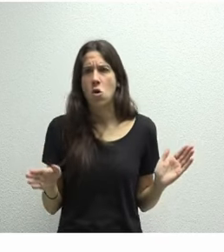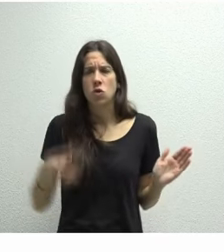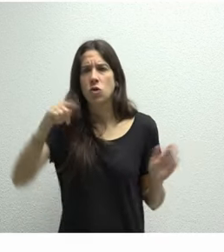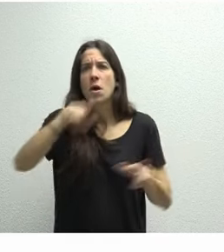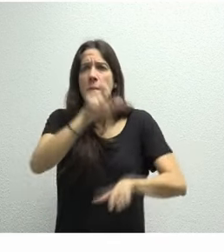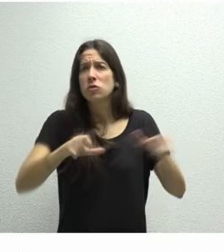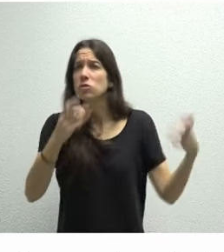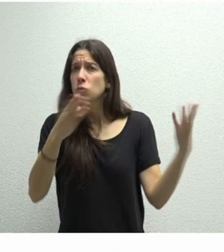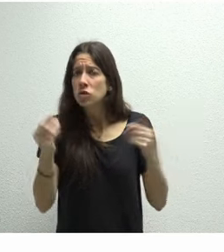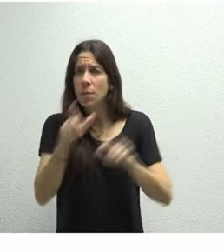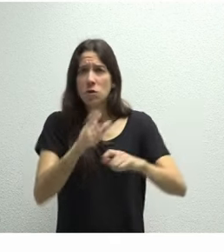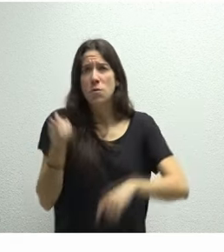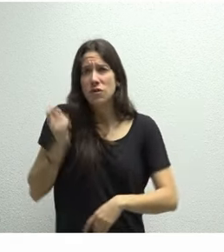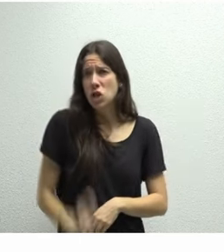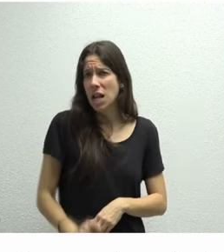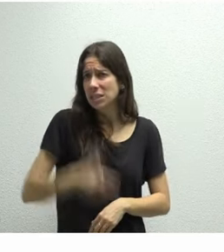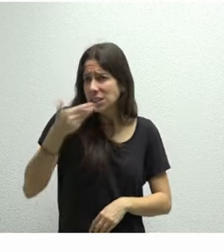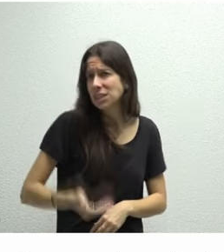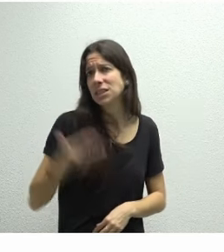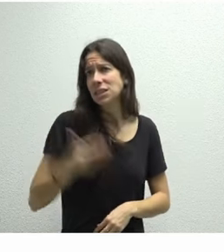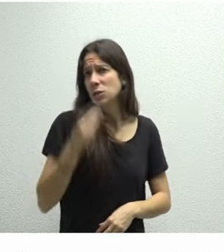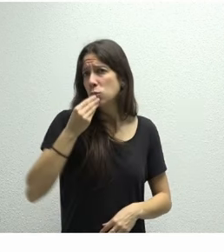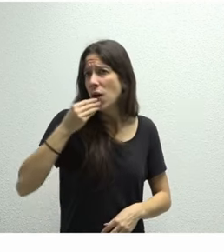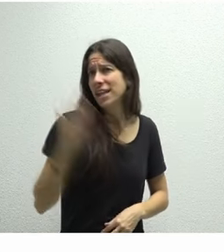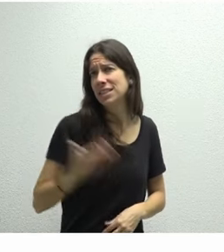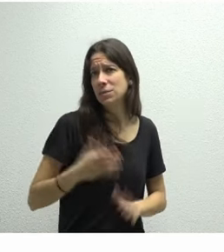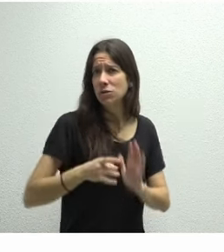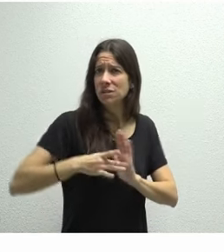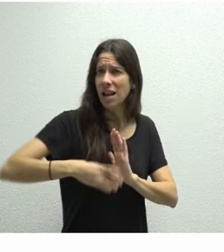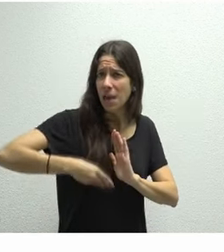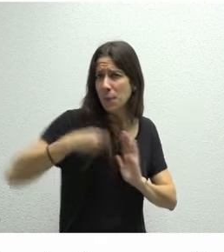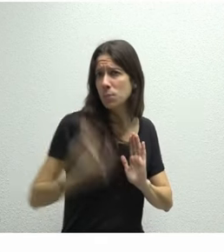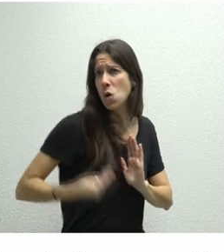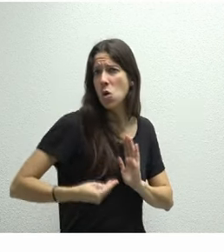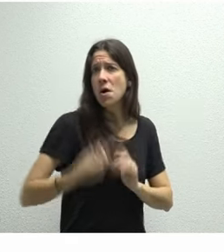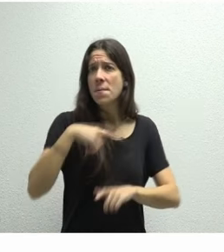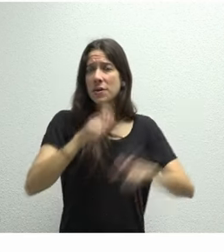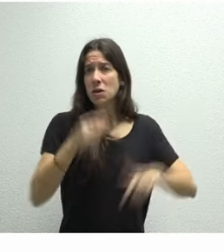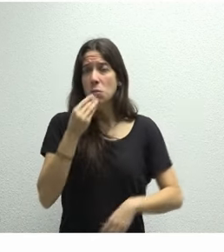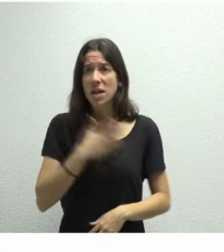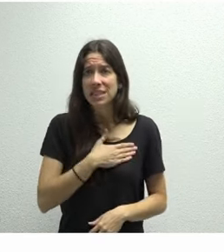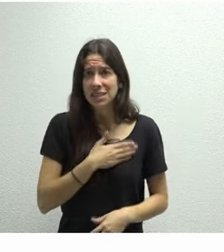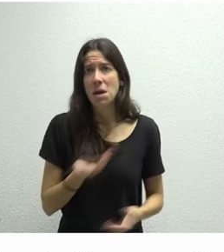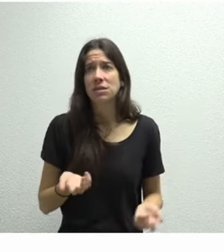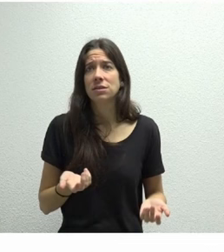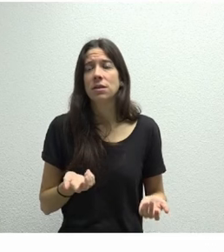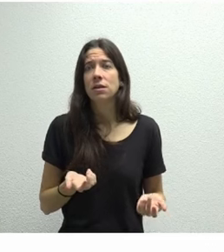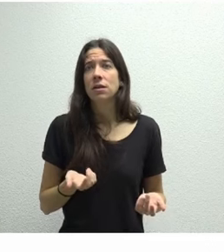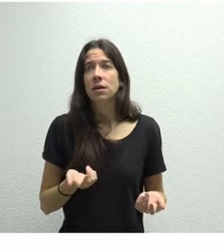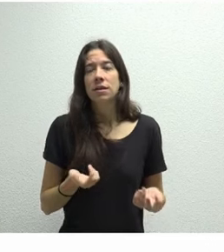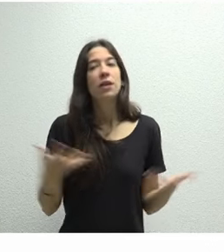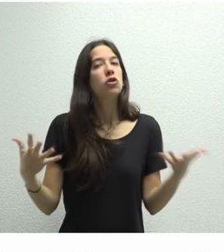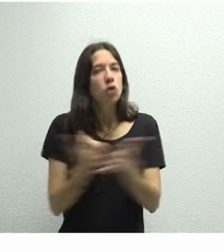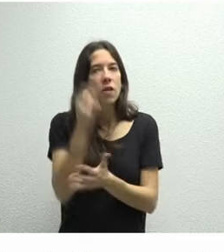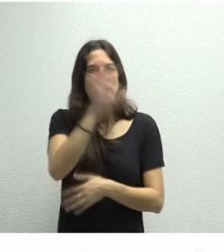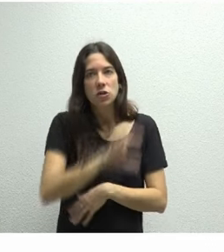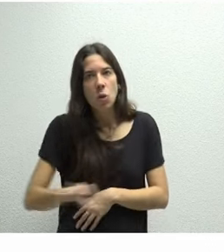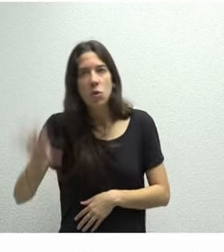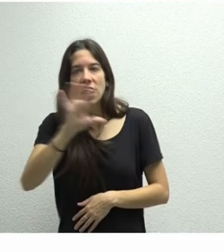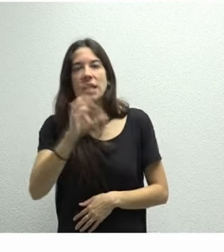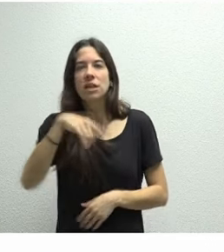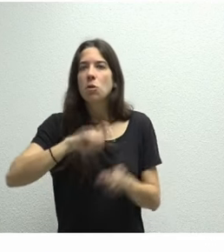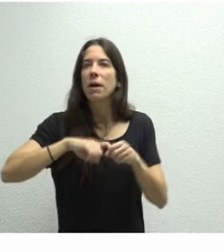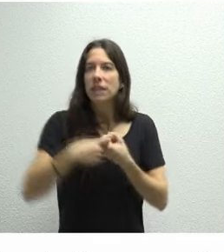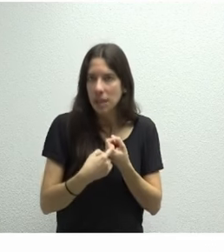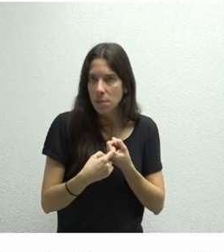grandes profesionales muy buenas personas eh sobre todo no de todas las comunidades que han estado y